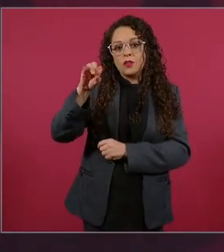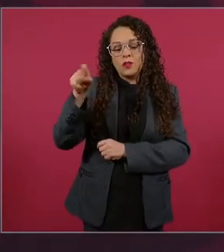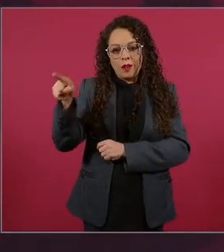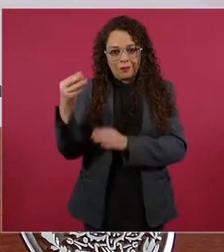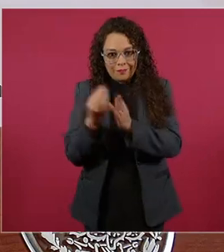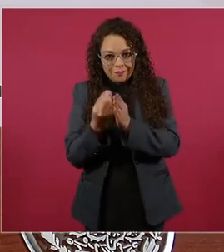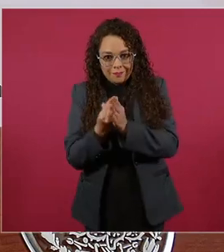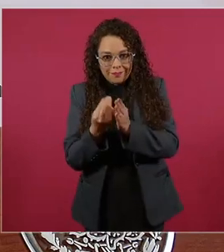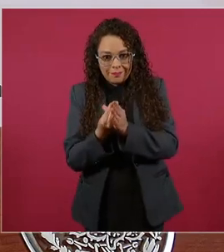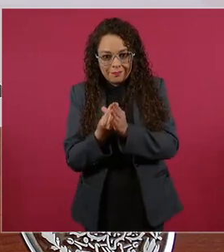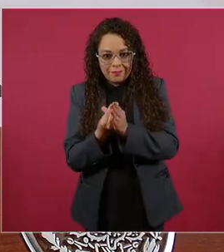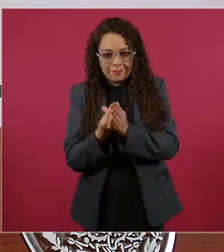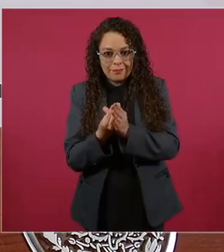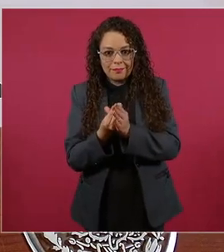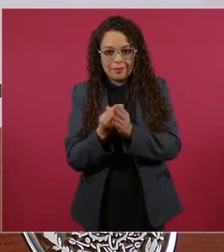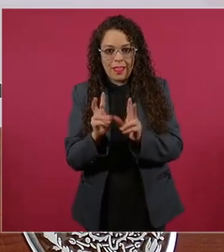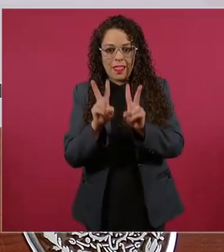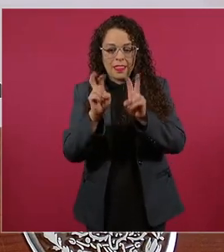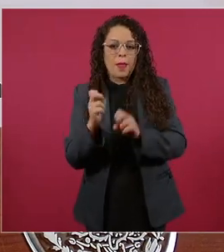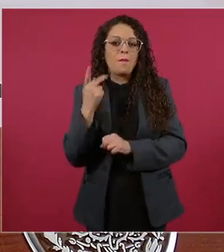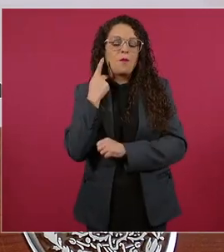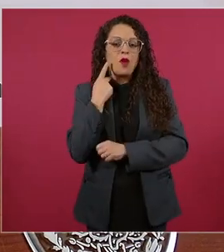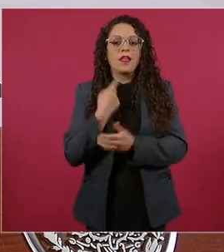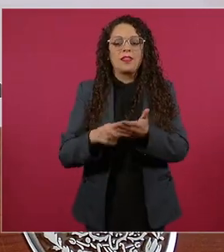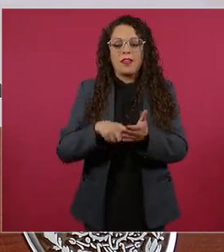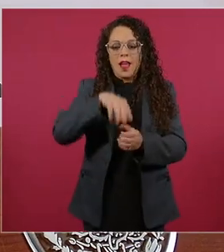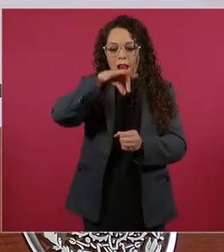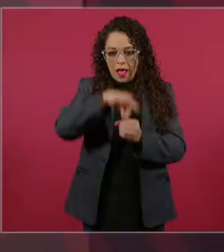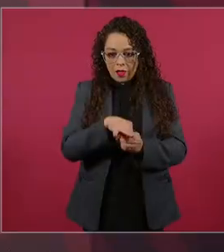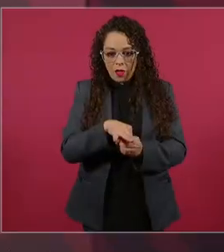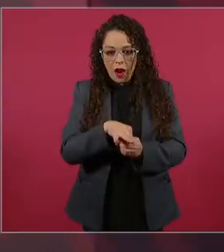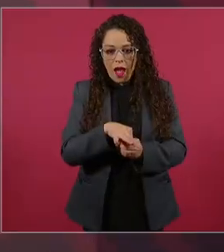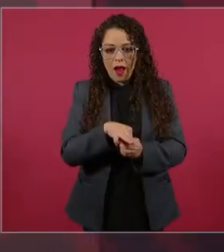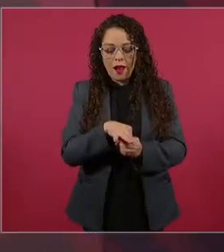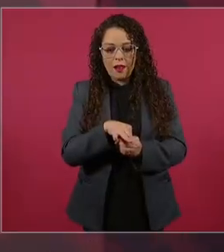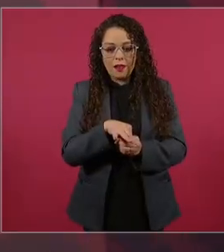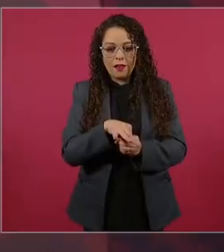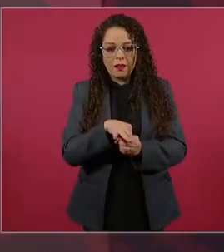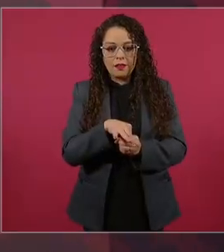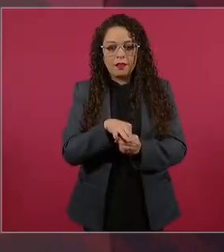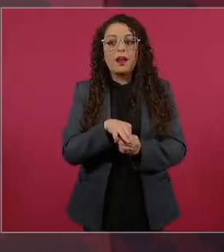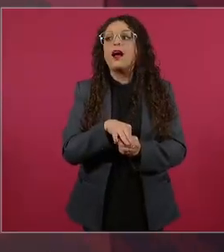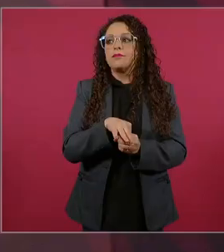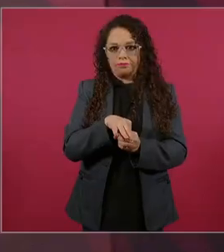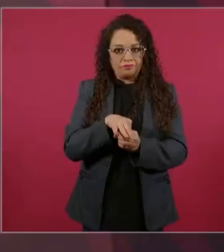con fines políticos electorales, que él tenía